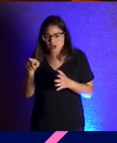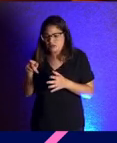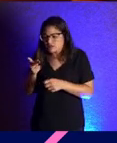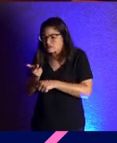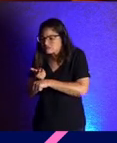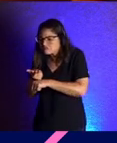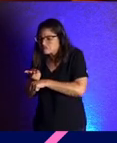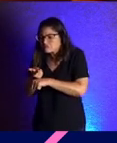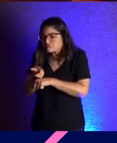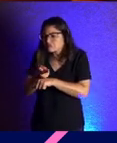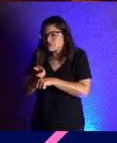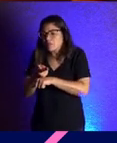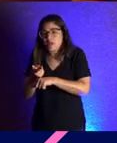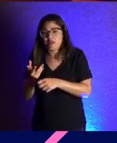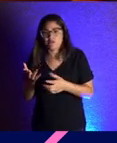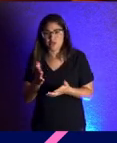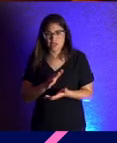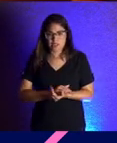muy importante